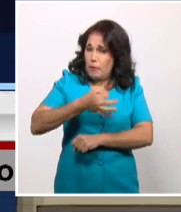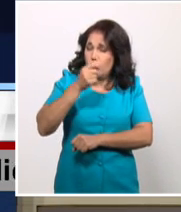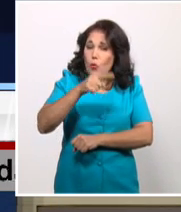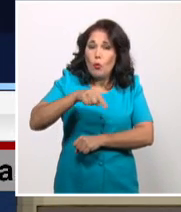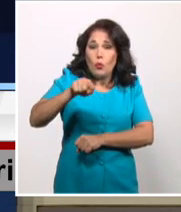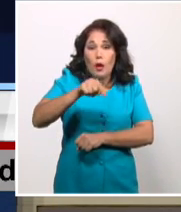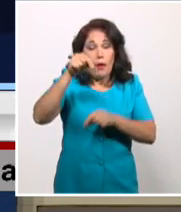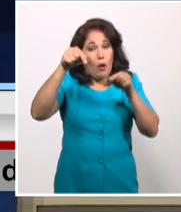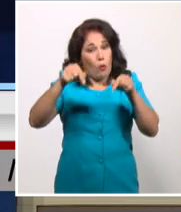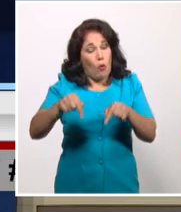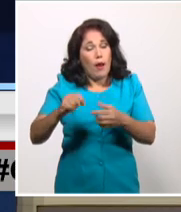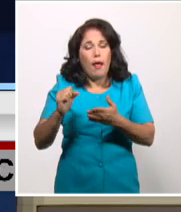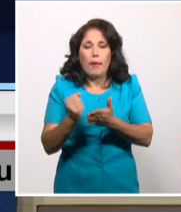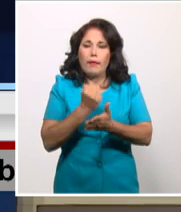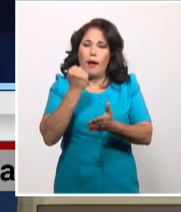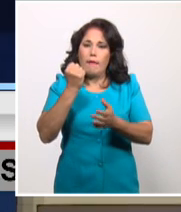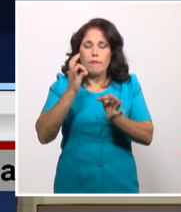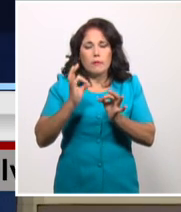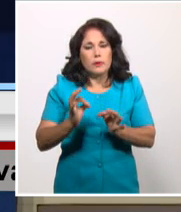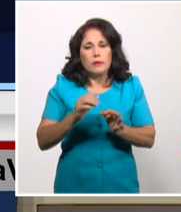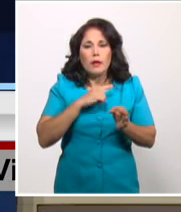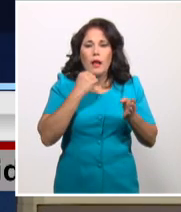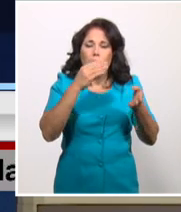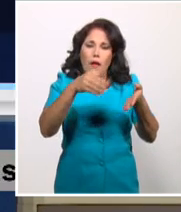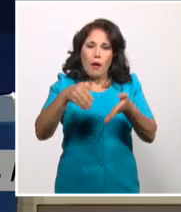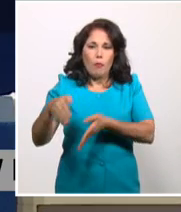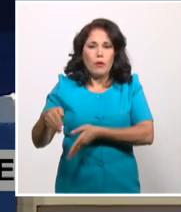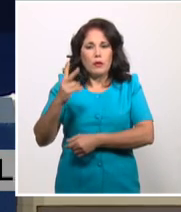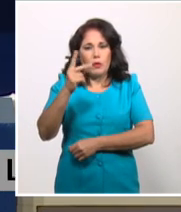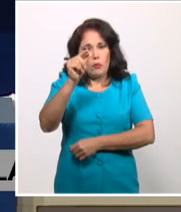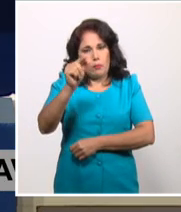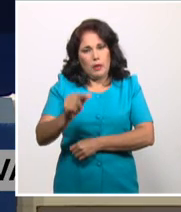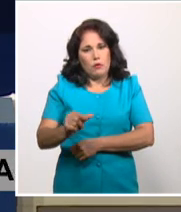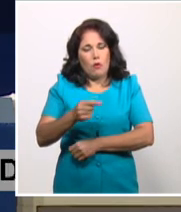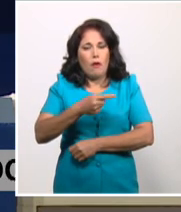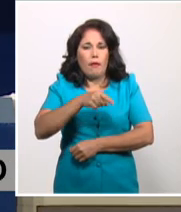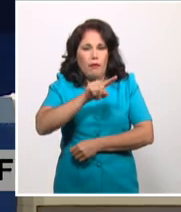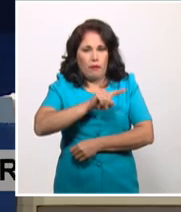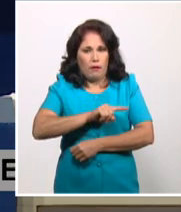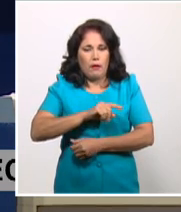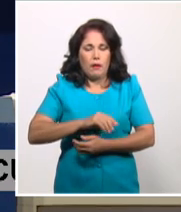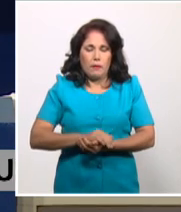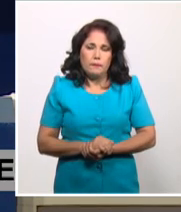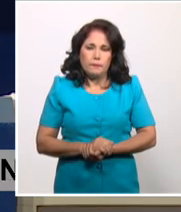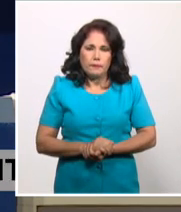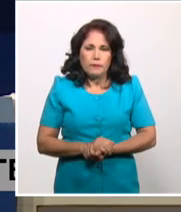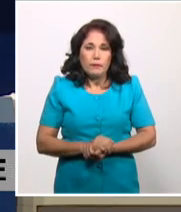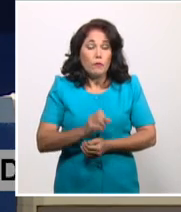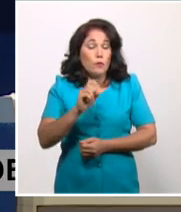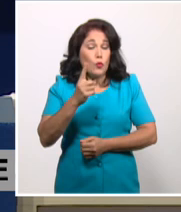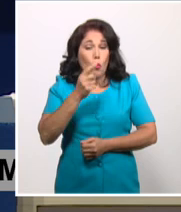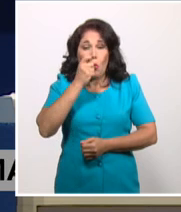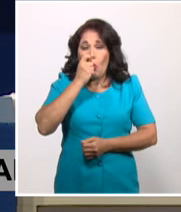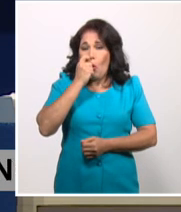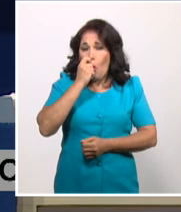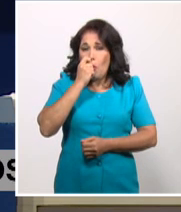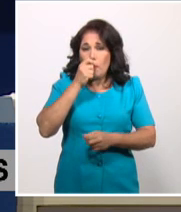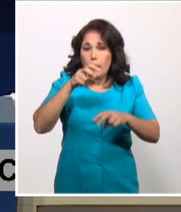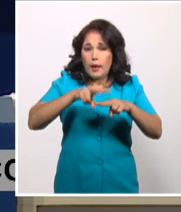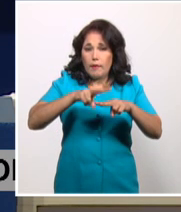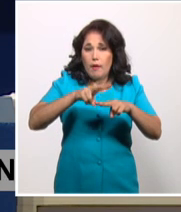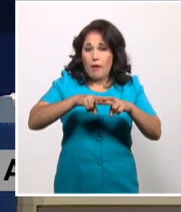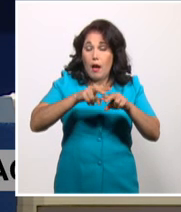hoy de forma lamentable el fallecimiento de 2 personas en el día de ayer. Uno es un ciudadano